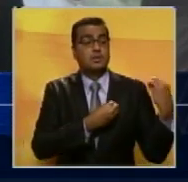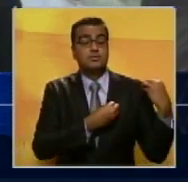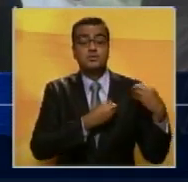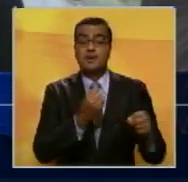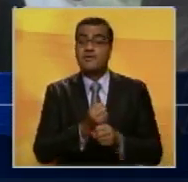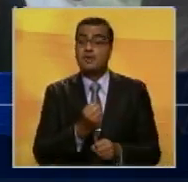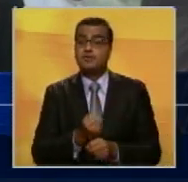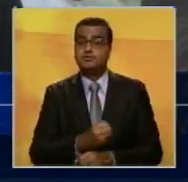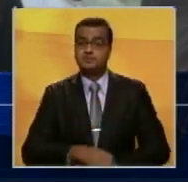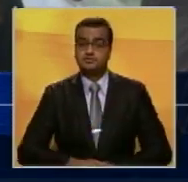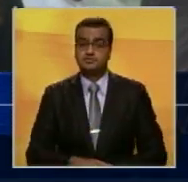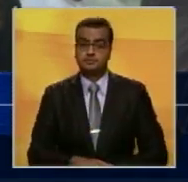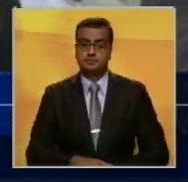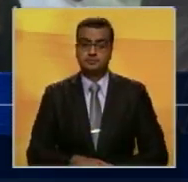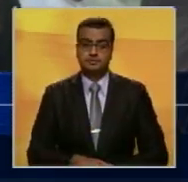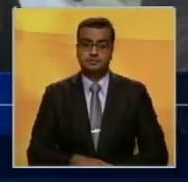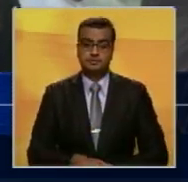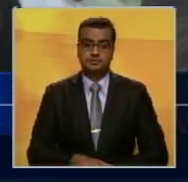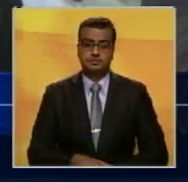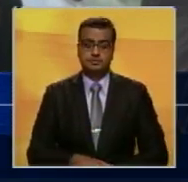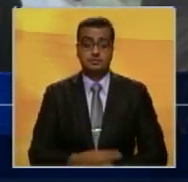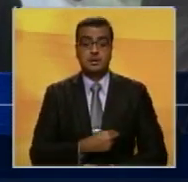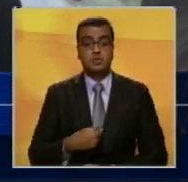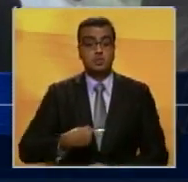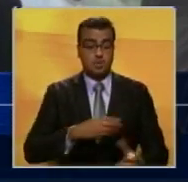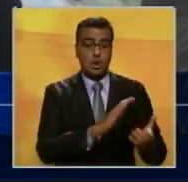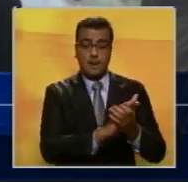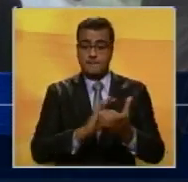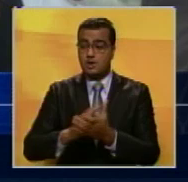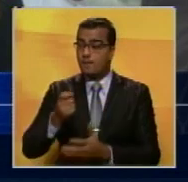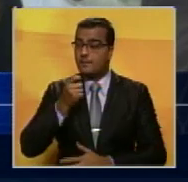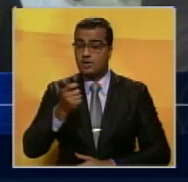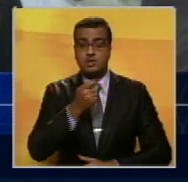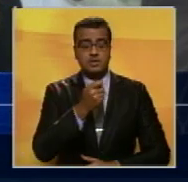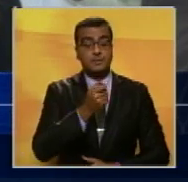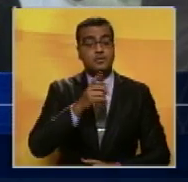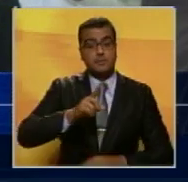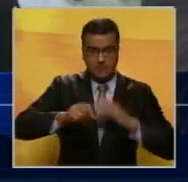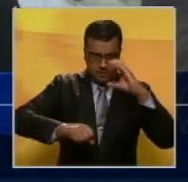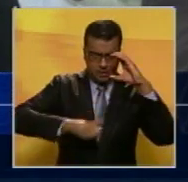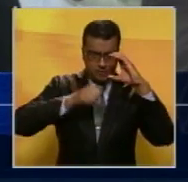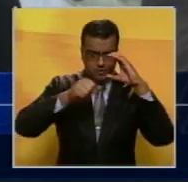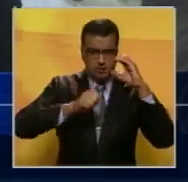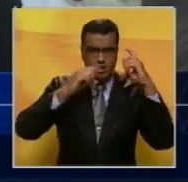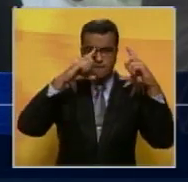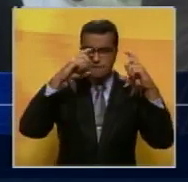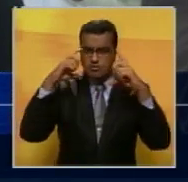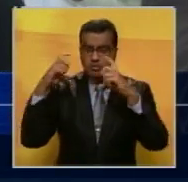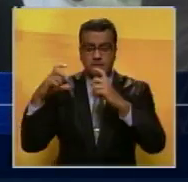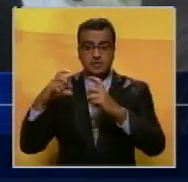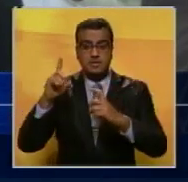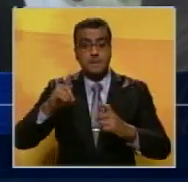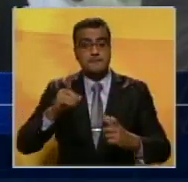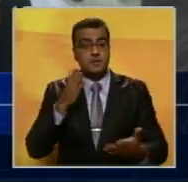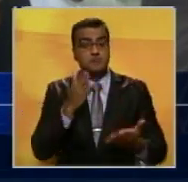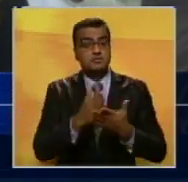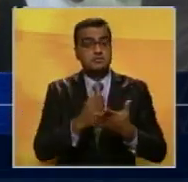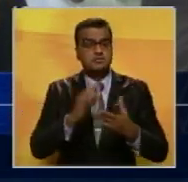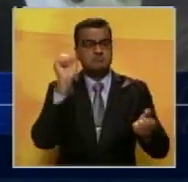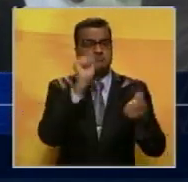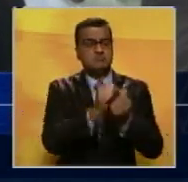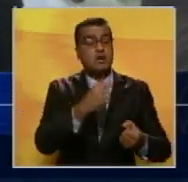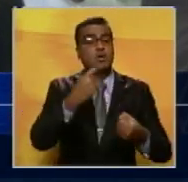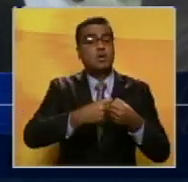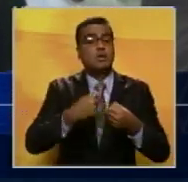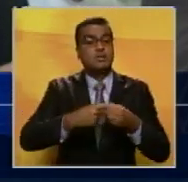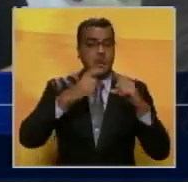profesional, respeto para nuestros colegas periodistas, pero también para los camarógrafos y fotógrafos, que son quienes se enfrentan a las piedras, a los gases